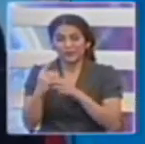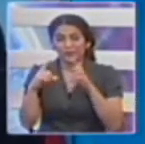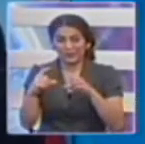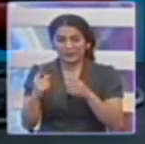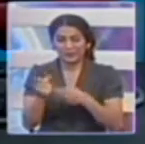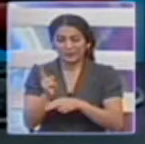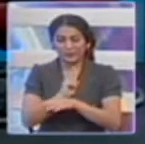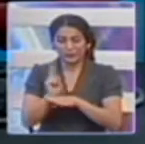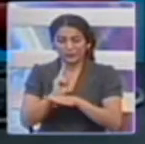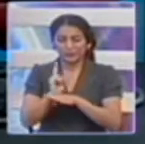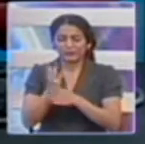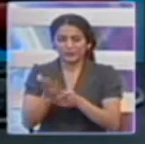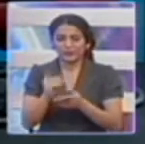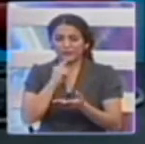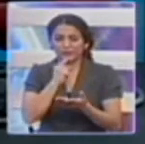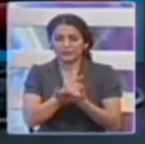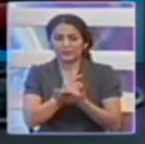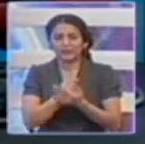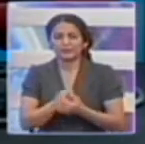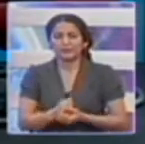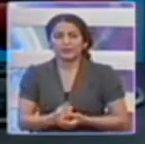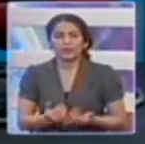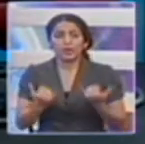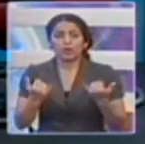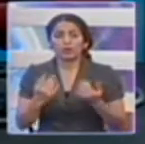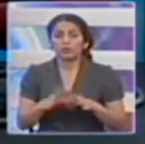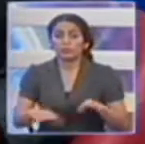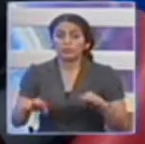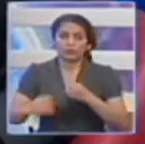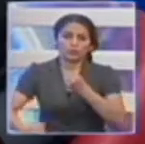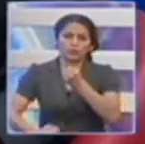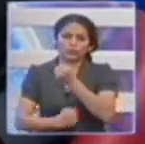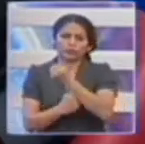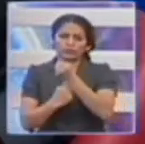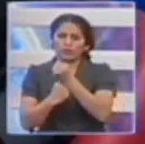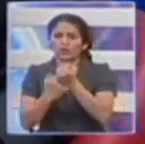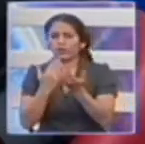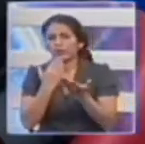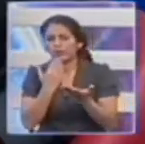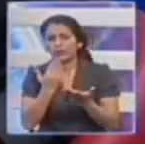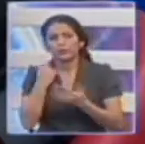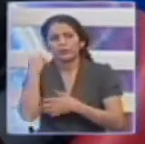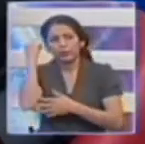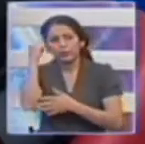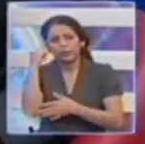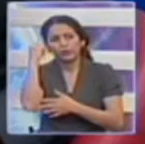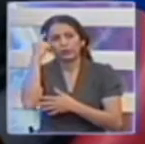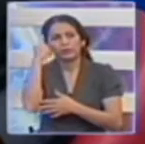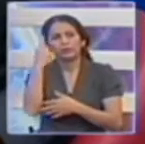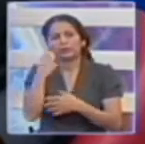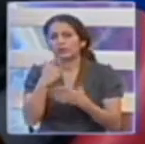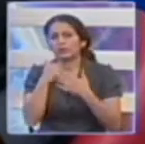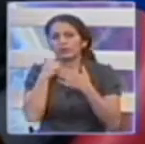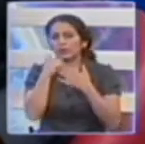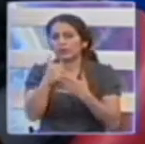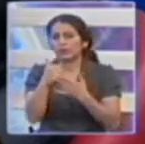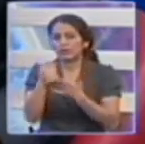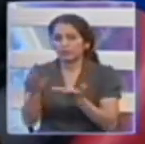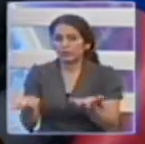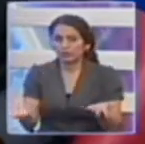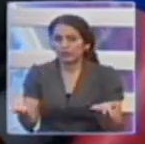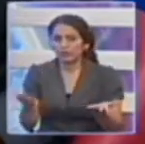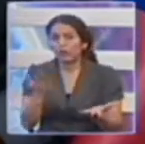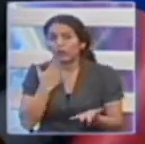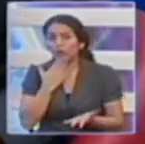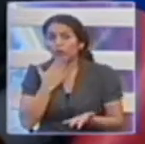Hay que fortalecerla y sobre todo hay que ver hasta qué punto el gobierno va a un mecanismo, o el país, un mecanismo de integración financiera con el